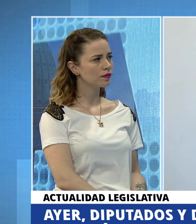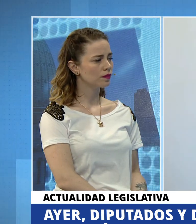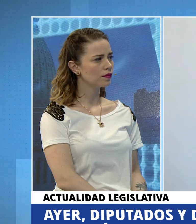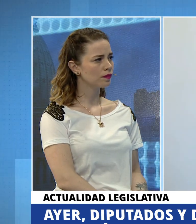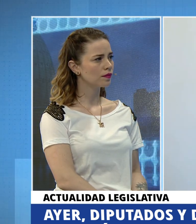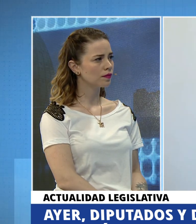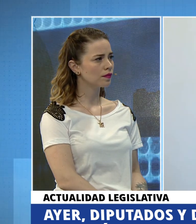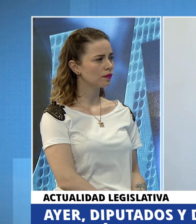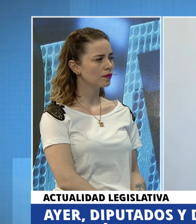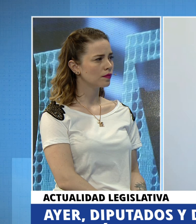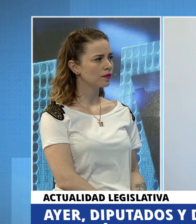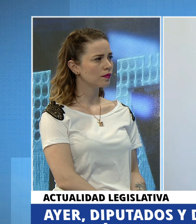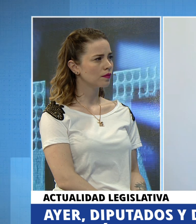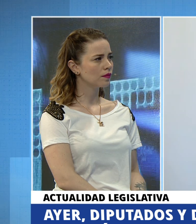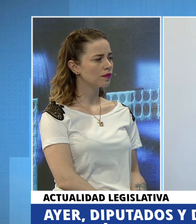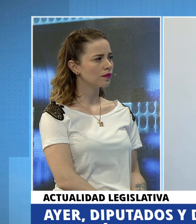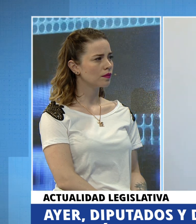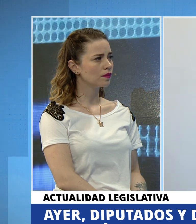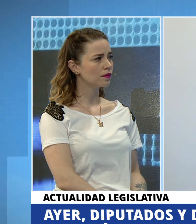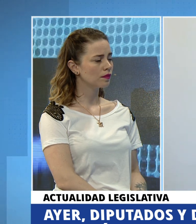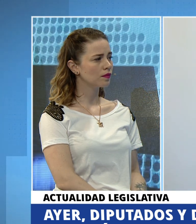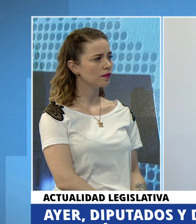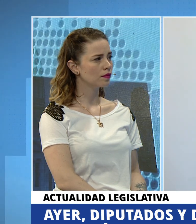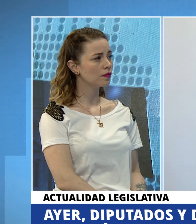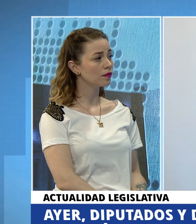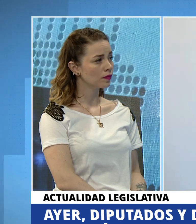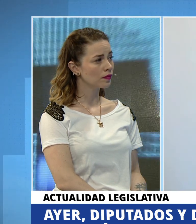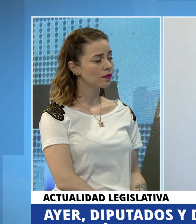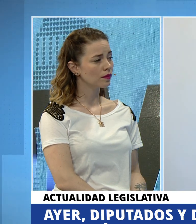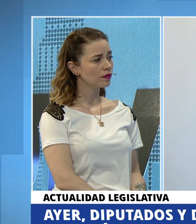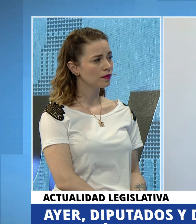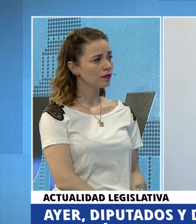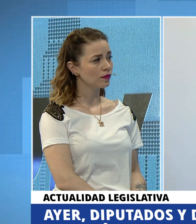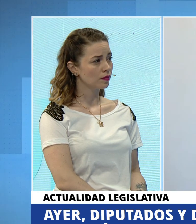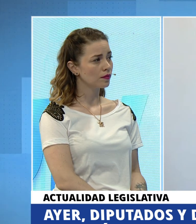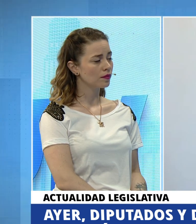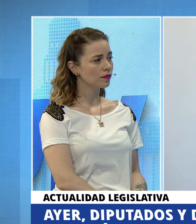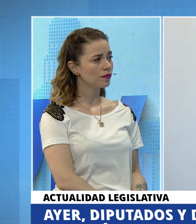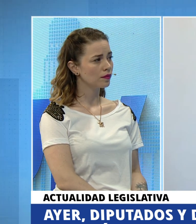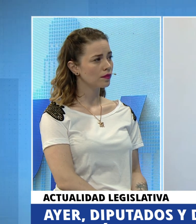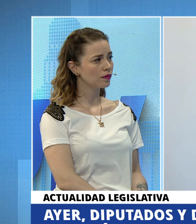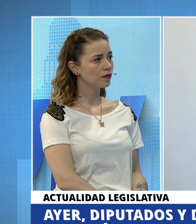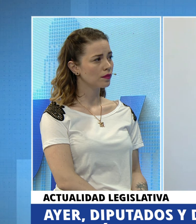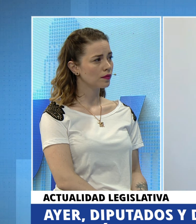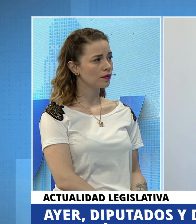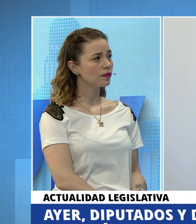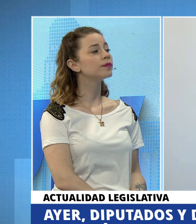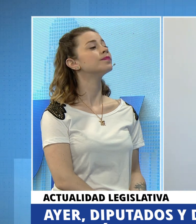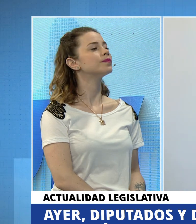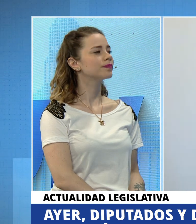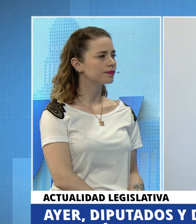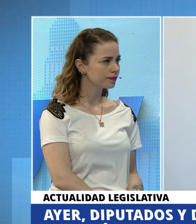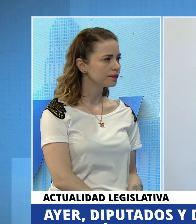abandono escolar, y fue sancionada también una ley fundamental, que es la creación de